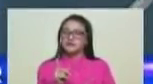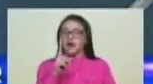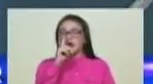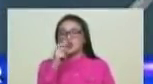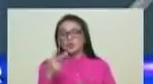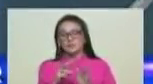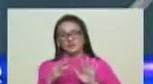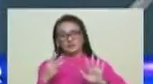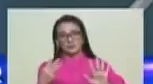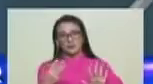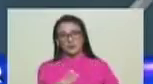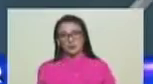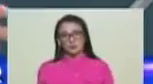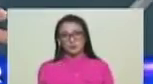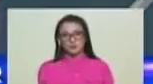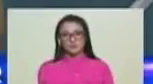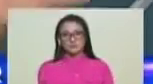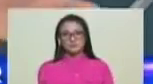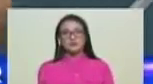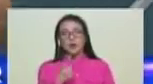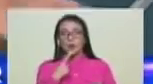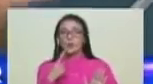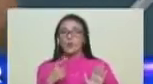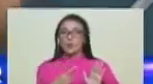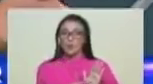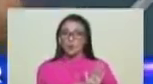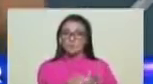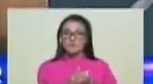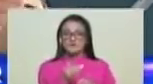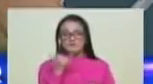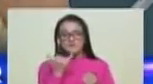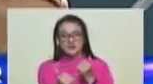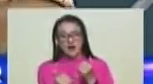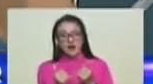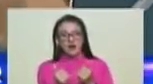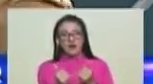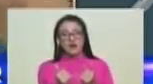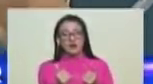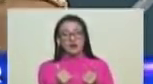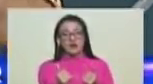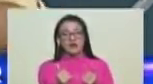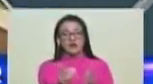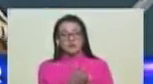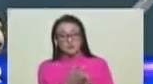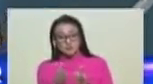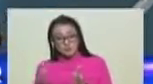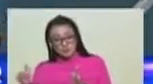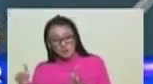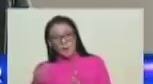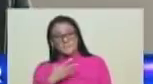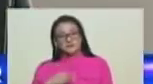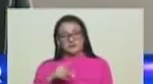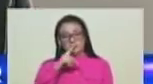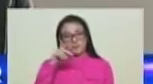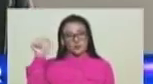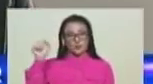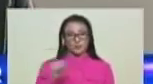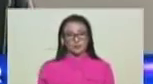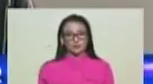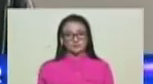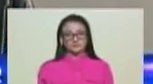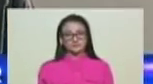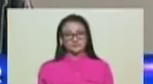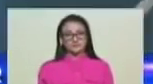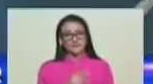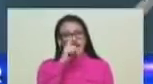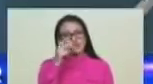2018. Porque es cuando se cumple el final del periodo del presidente Nicolás Maduro. El año